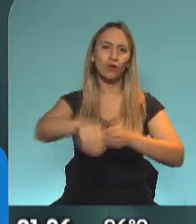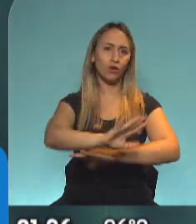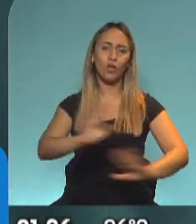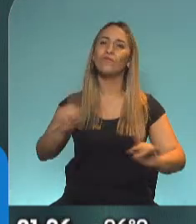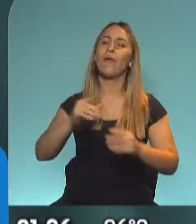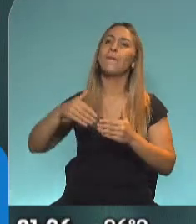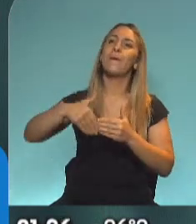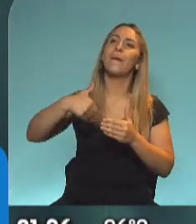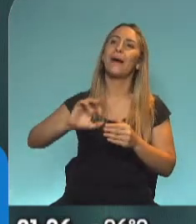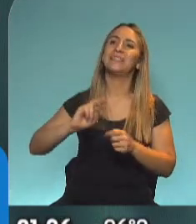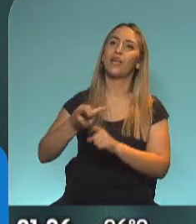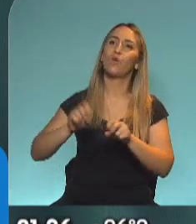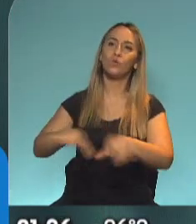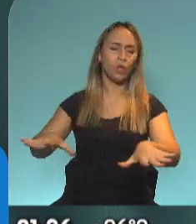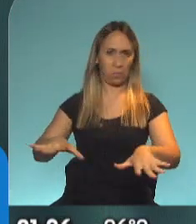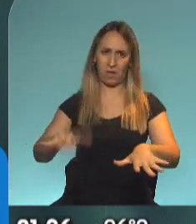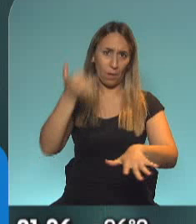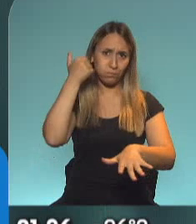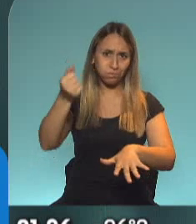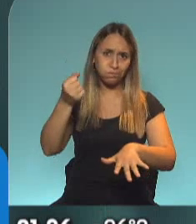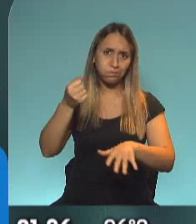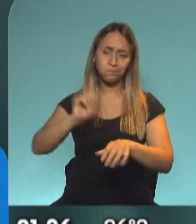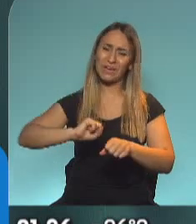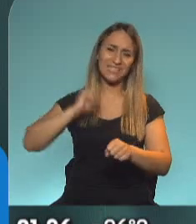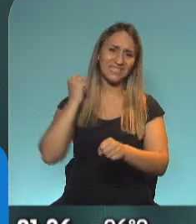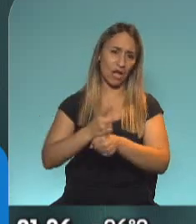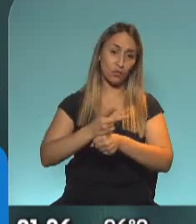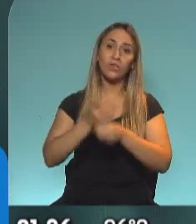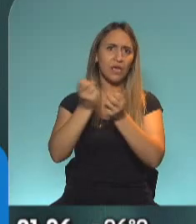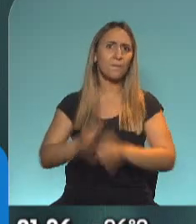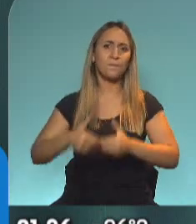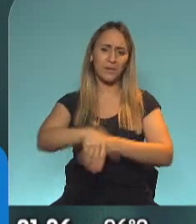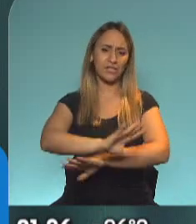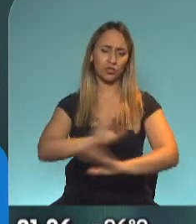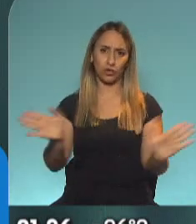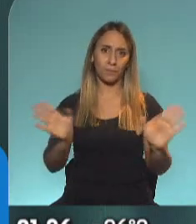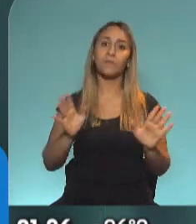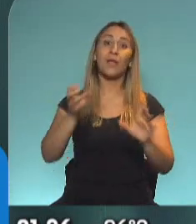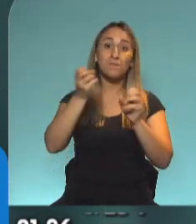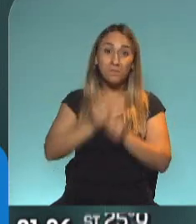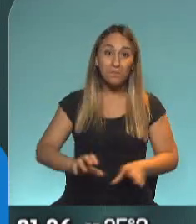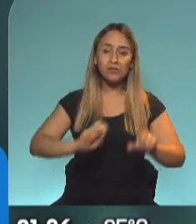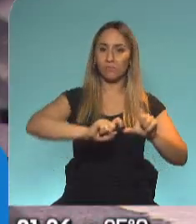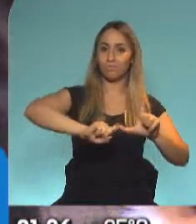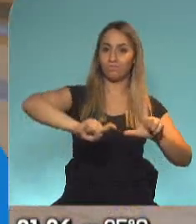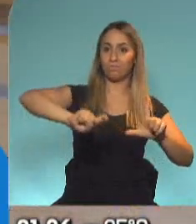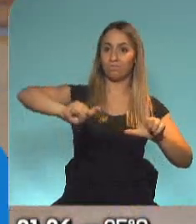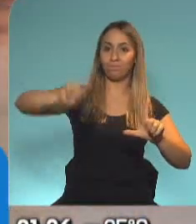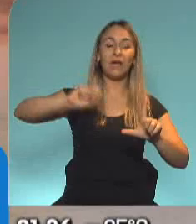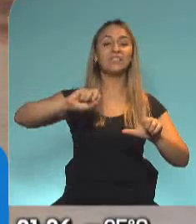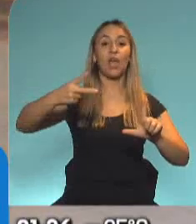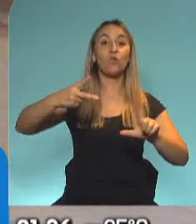venir una segunda ola. Ya estamos montados en la subida hacia la cresta de una segunda